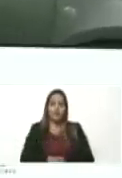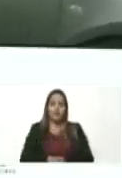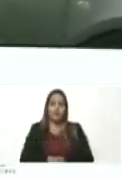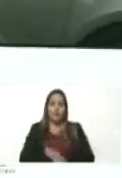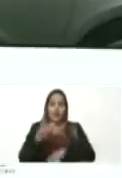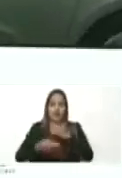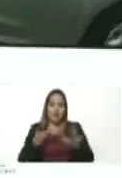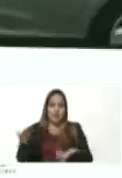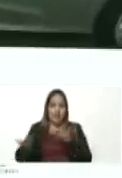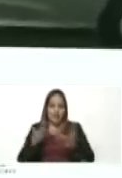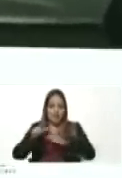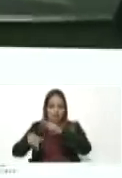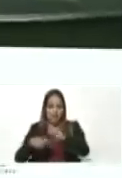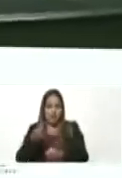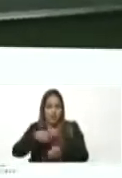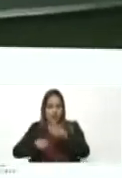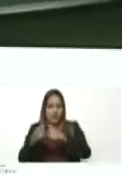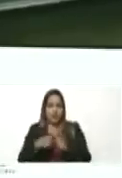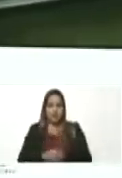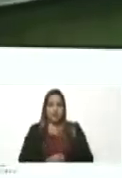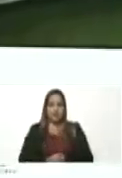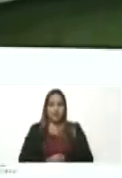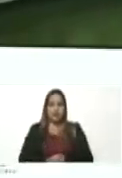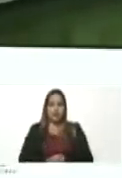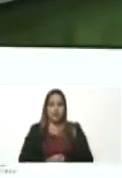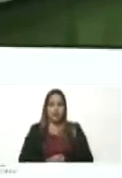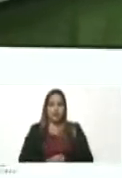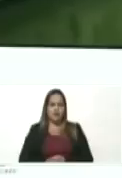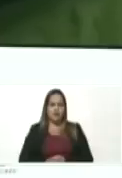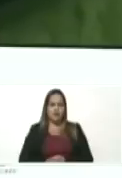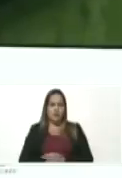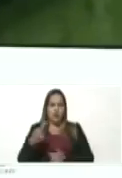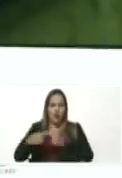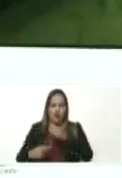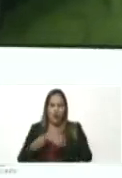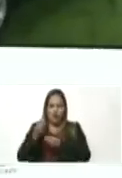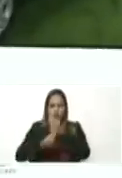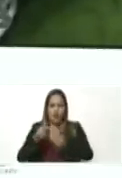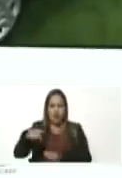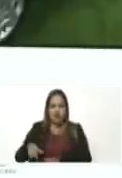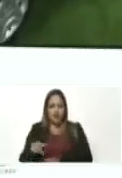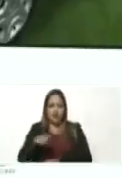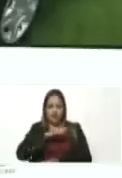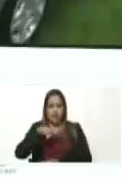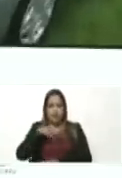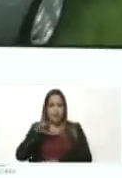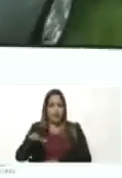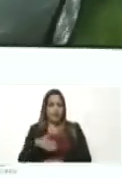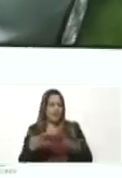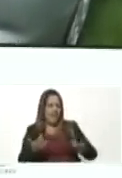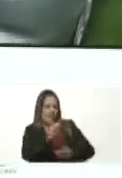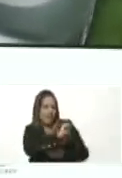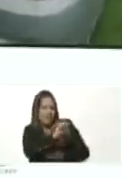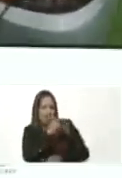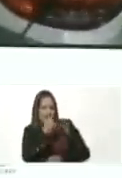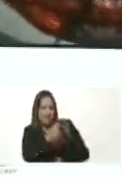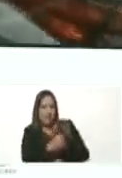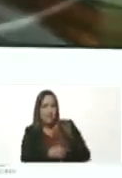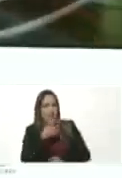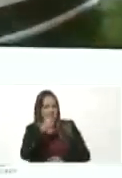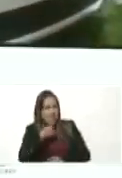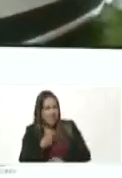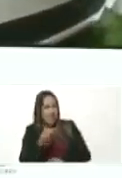servicio postventa con productos fabricados y construidos también en nuestro territorio. ¿Qué vehículos estamos hablando, Velázquez Araguayán? Dime lo que me dijiste